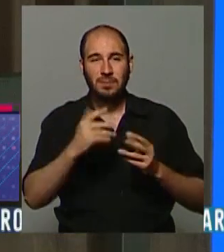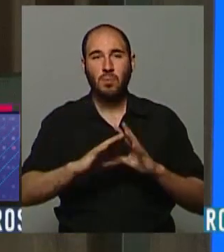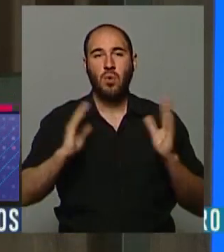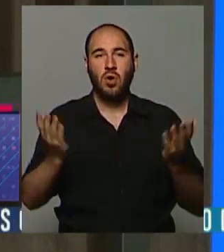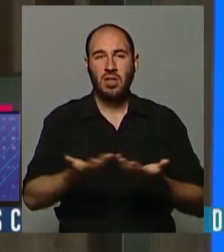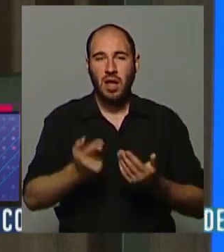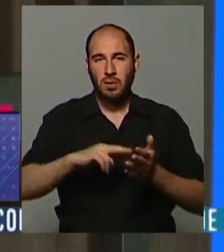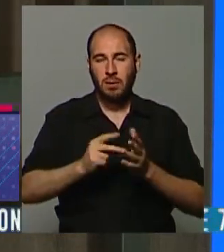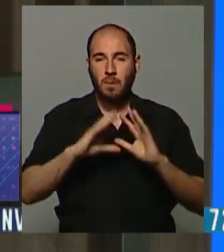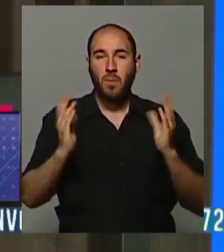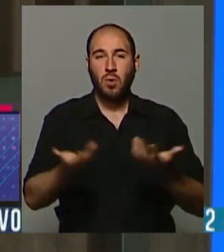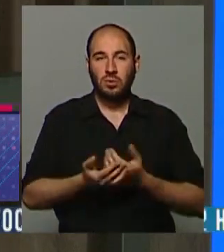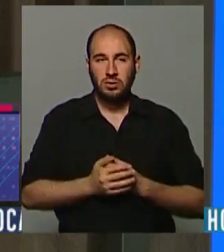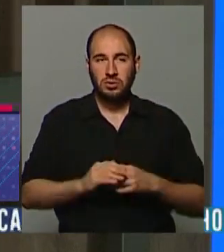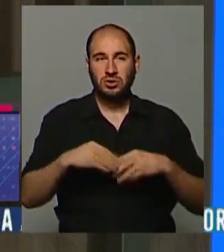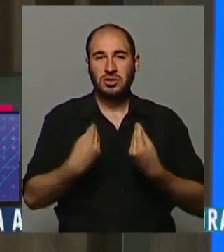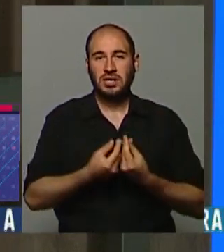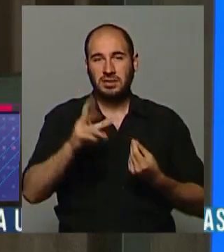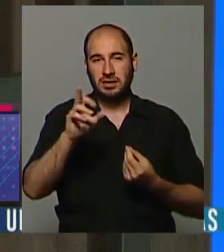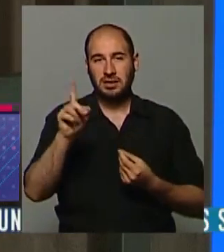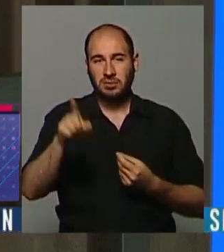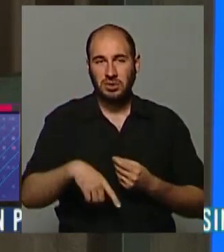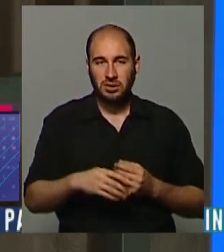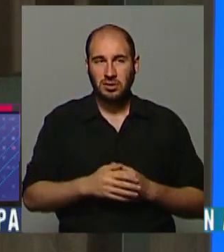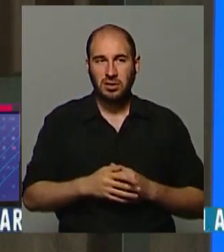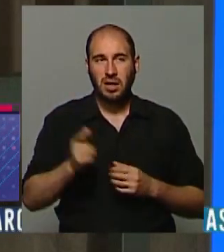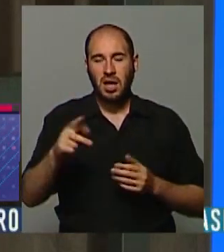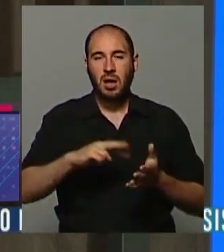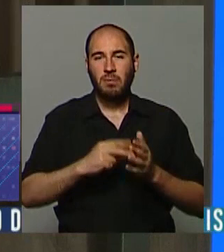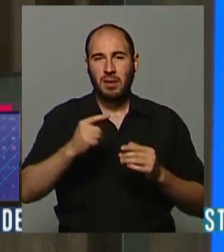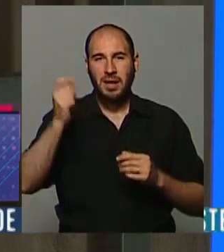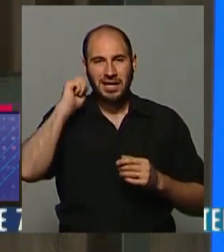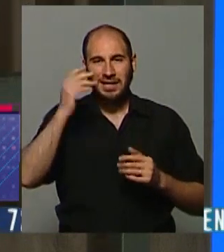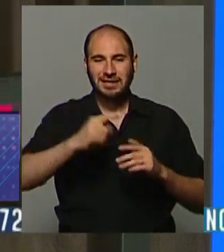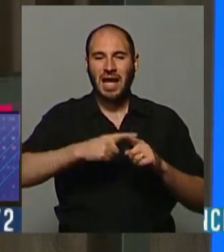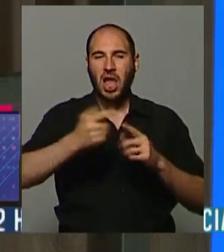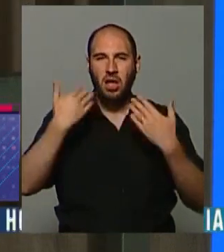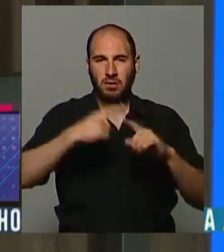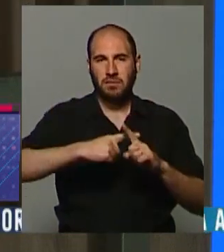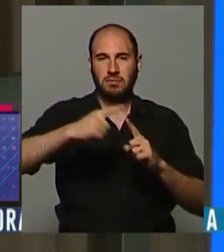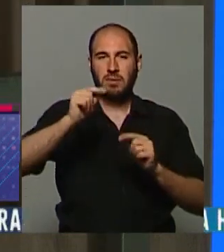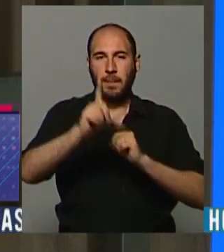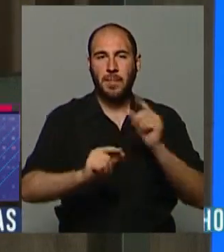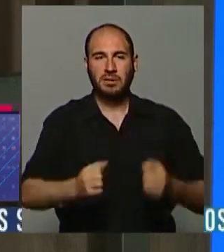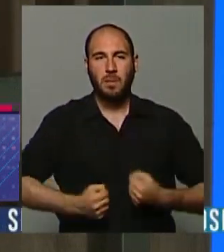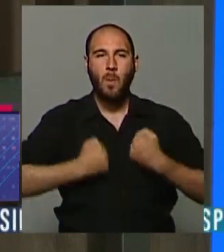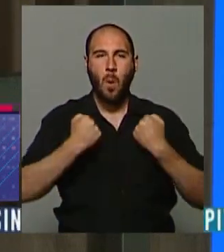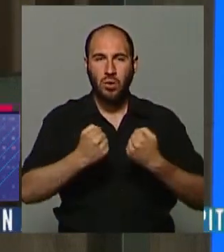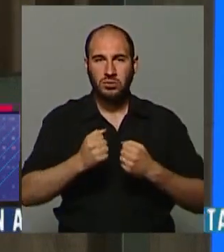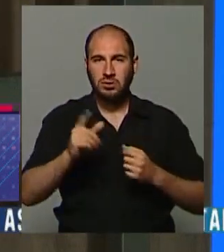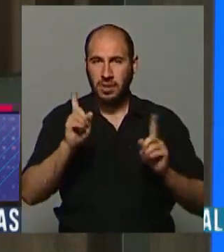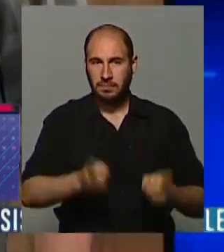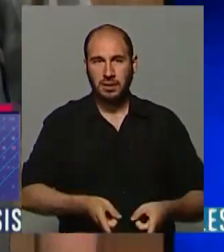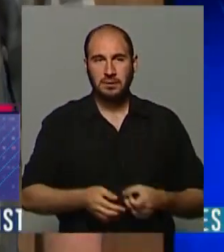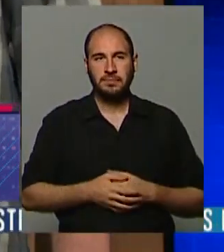que afectan al planeta y más de casi el 30% de los que causan el efecto invernadero. Pero aquellos que son los países poderosos no se quedan